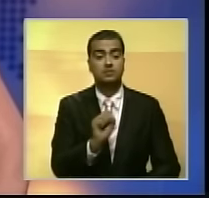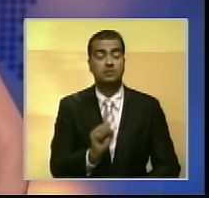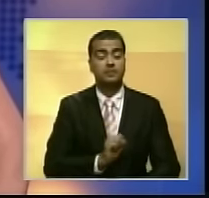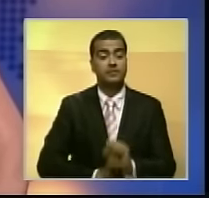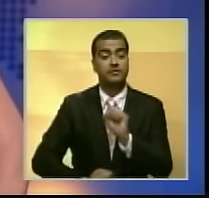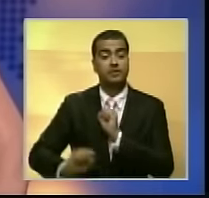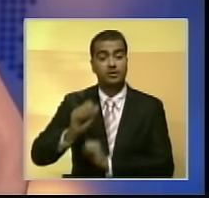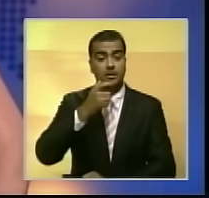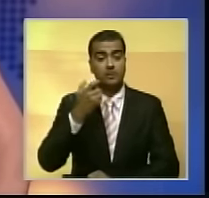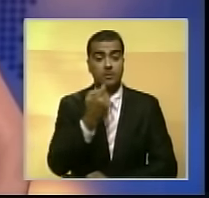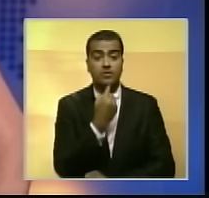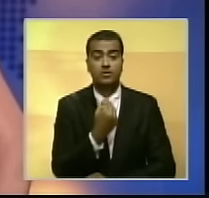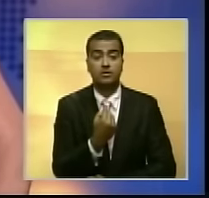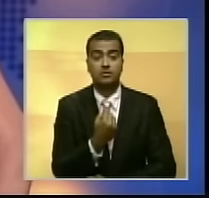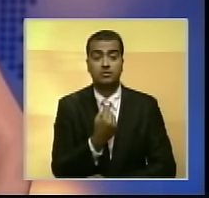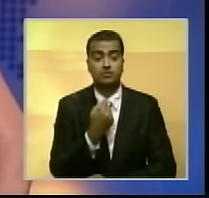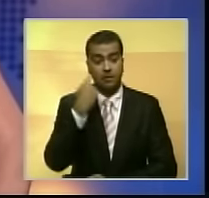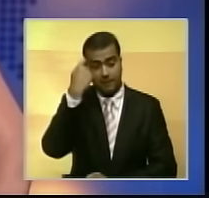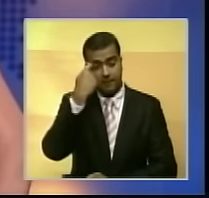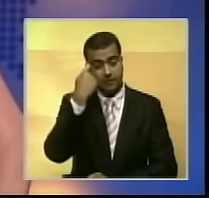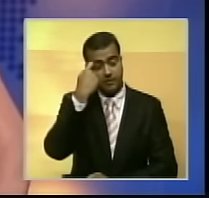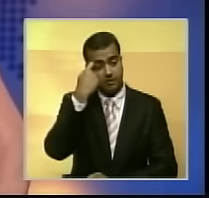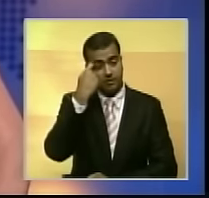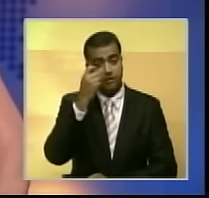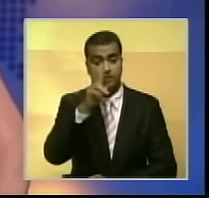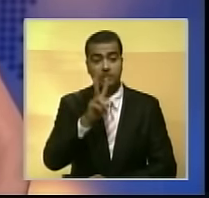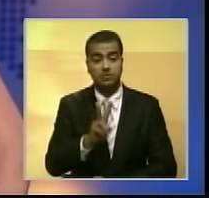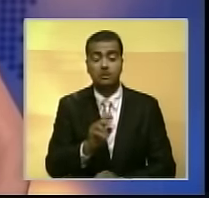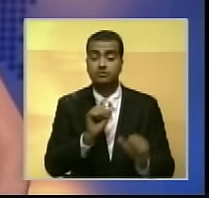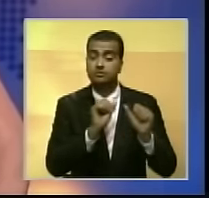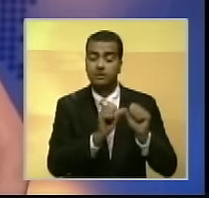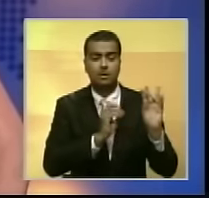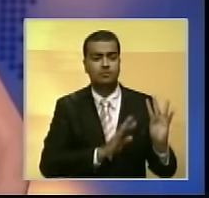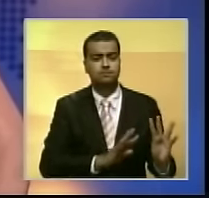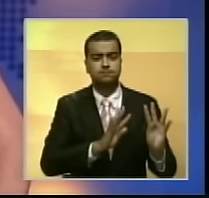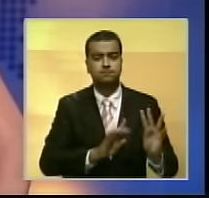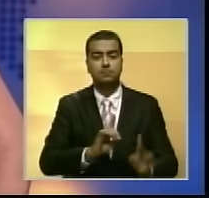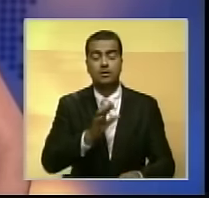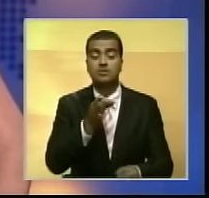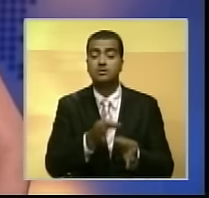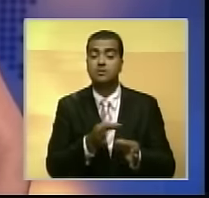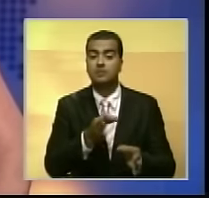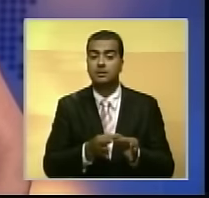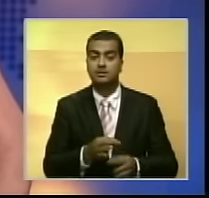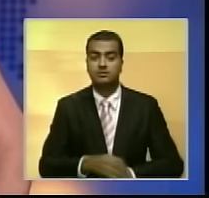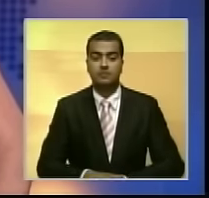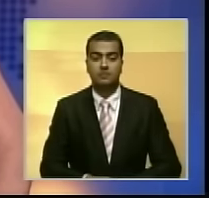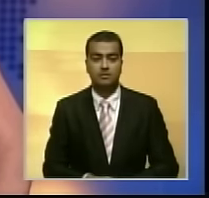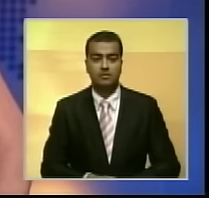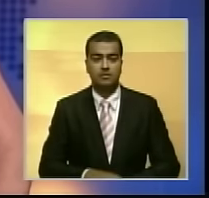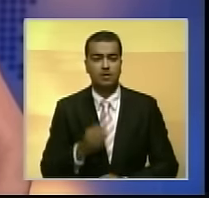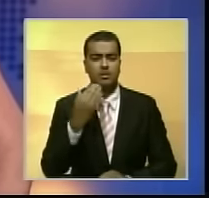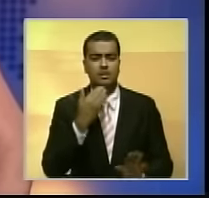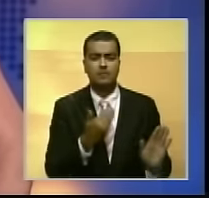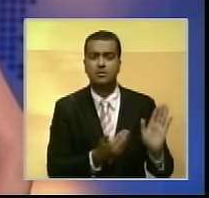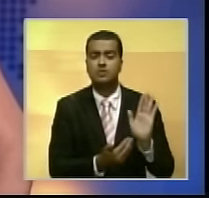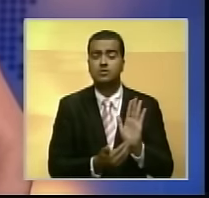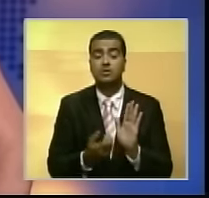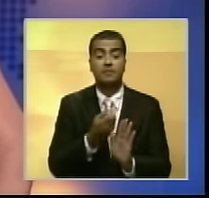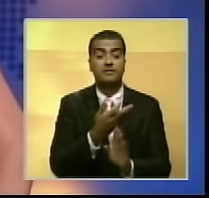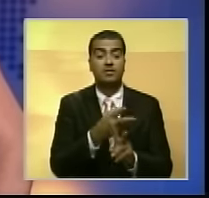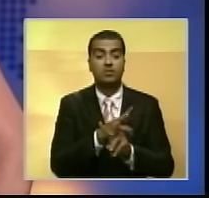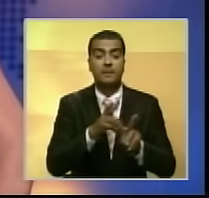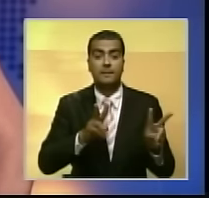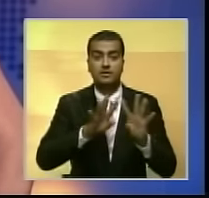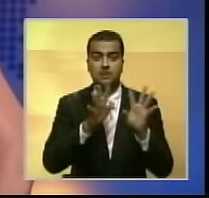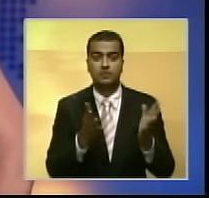defensor del pueblo, señaló que la madurez de los venezolanos se impuso en las movilizaciones del 1 de septiembre, dándole una demostración de civismo y paz